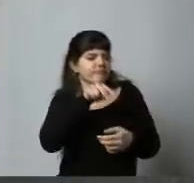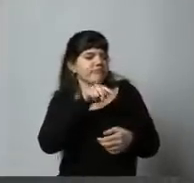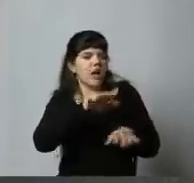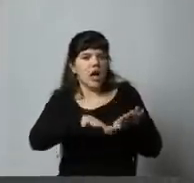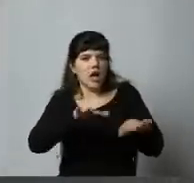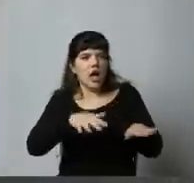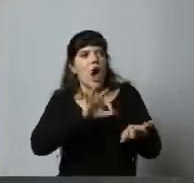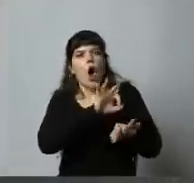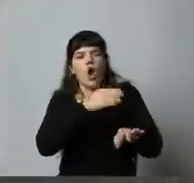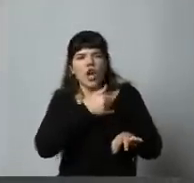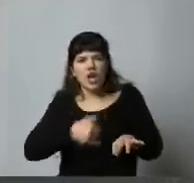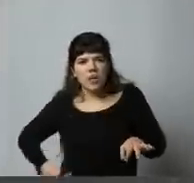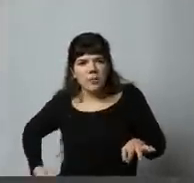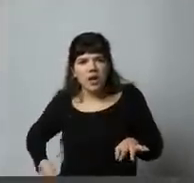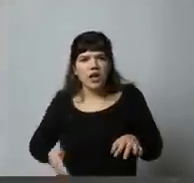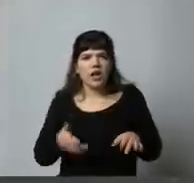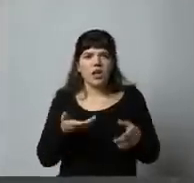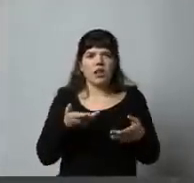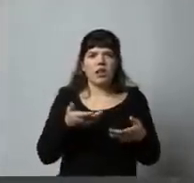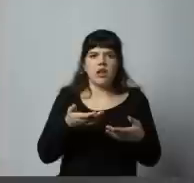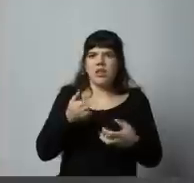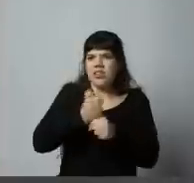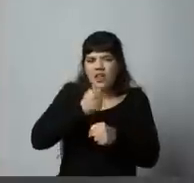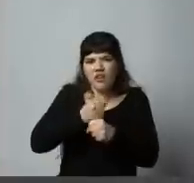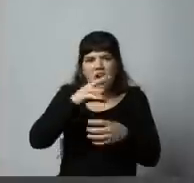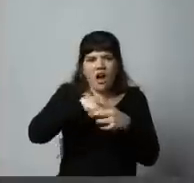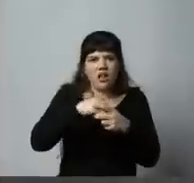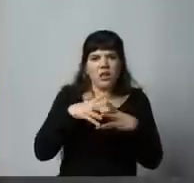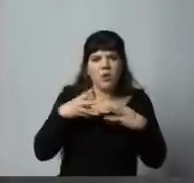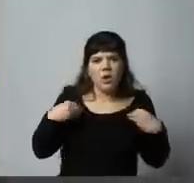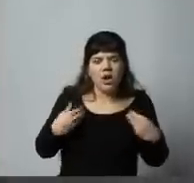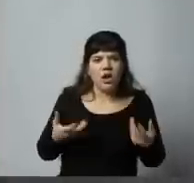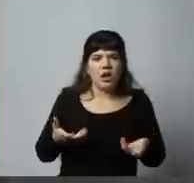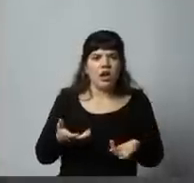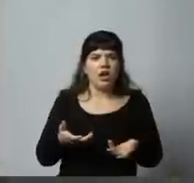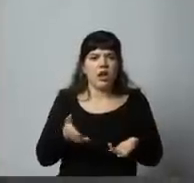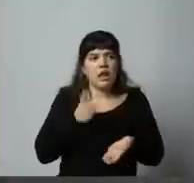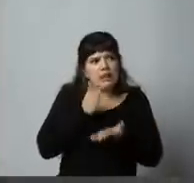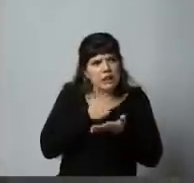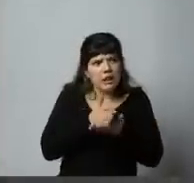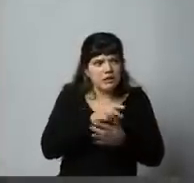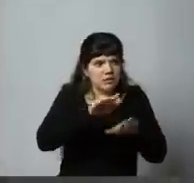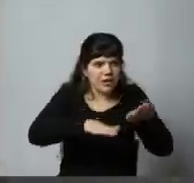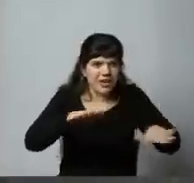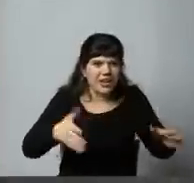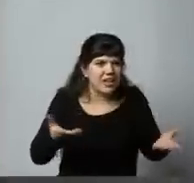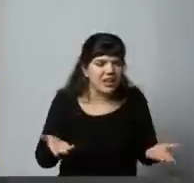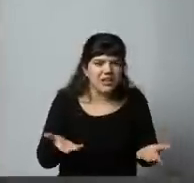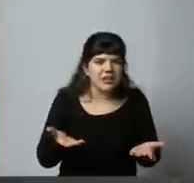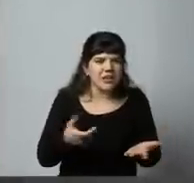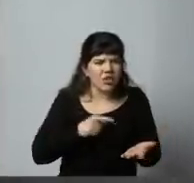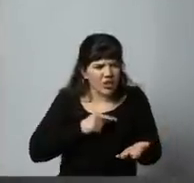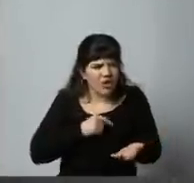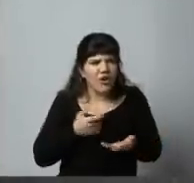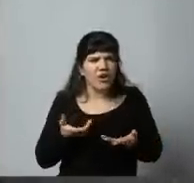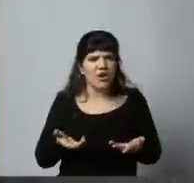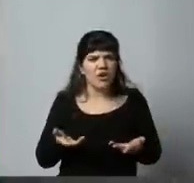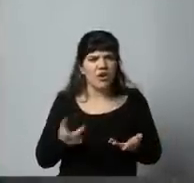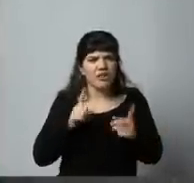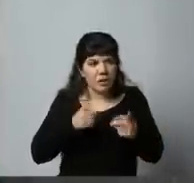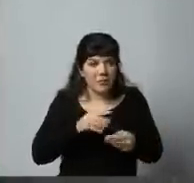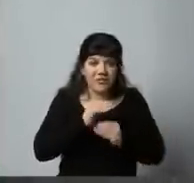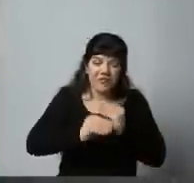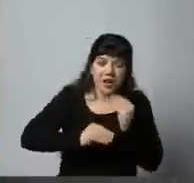a los maestros a los auxiliares a los derechos de los niños a las